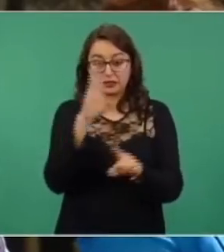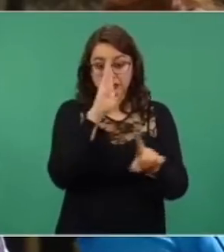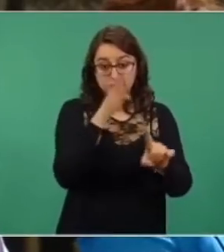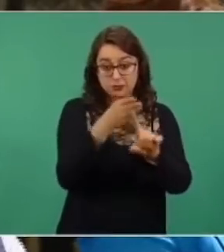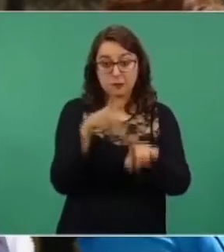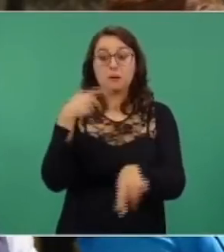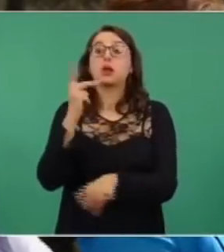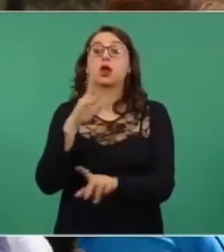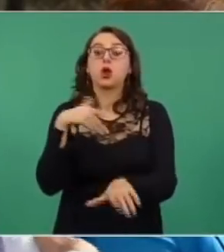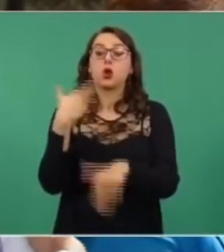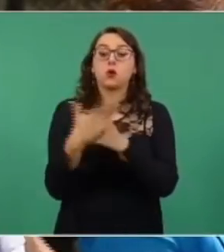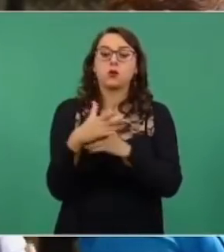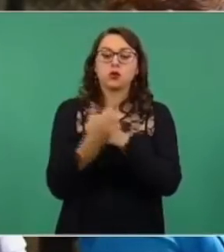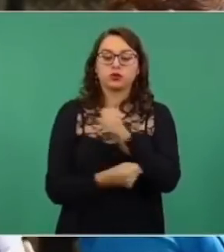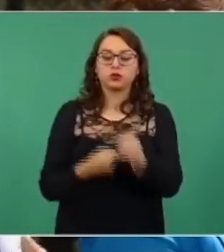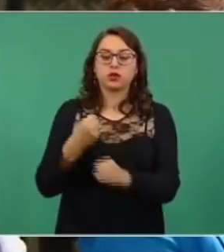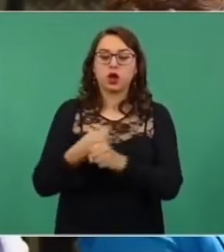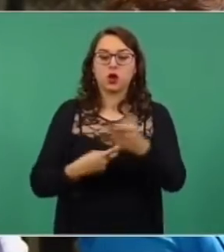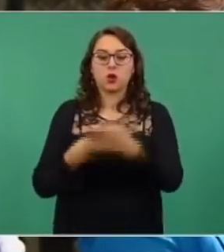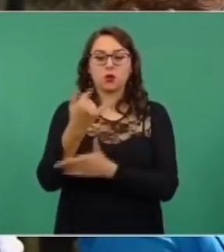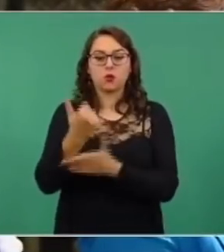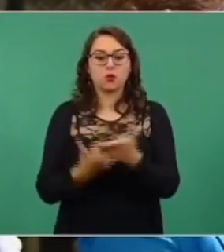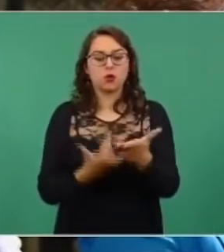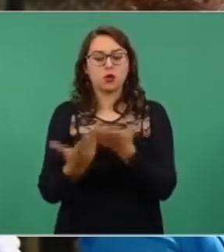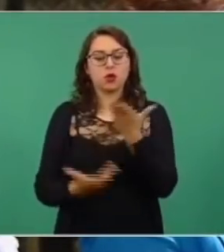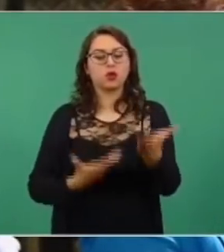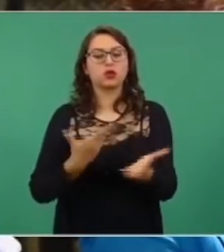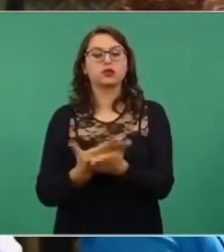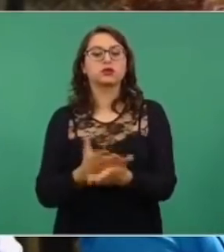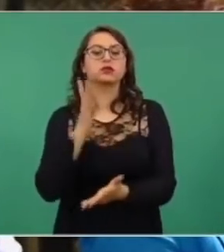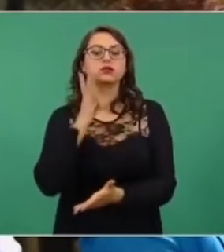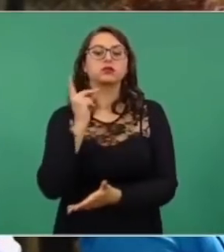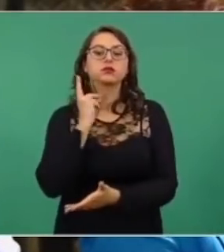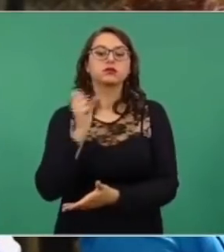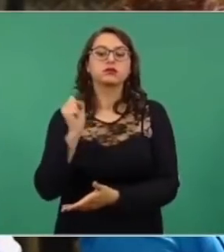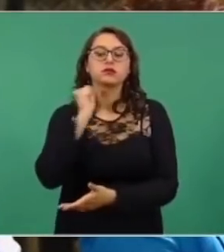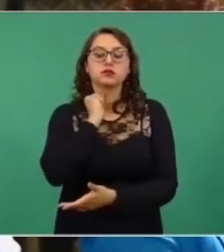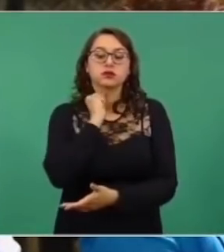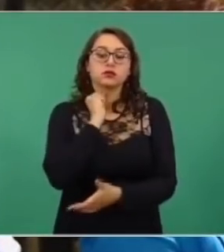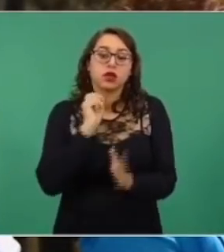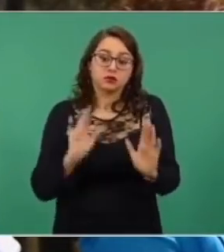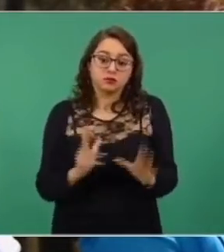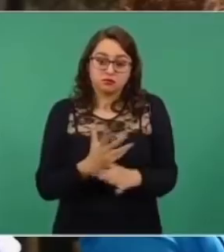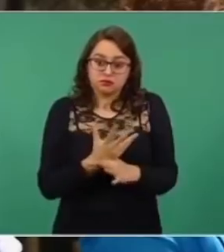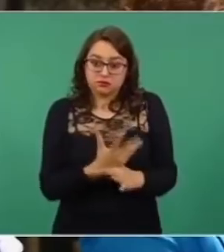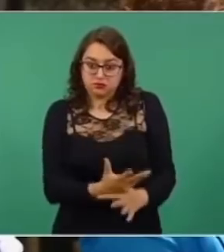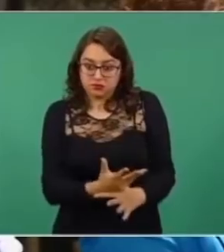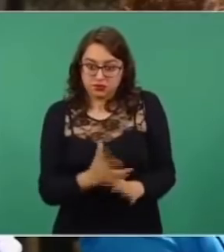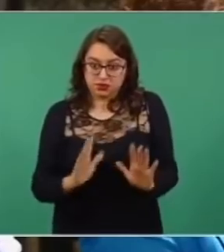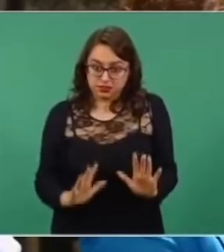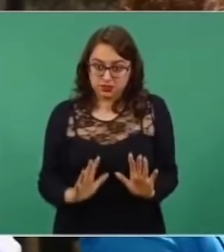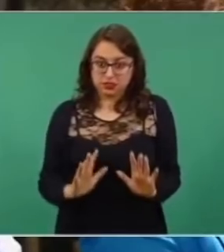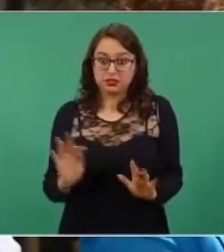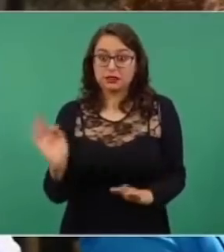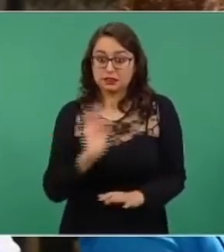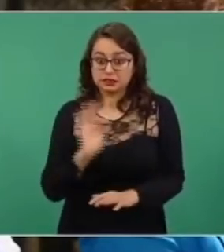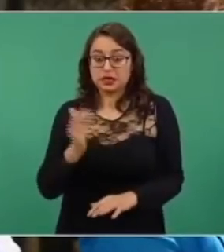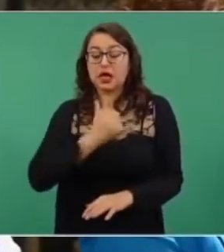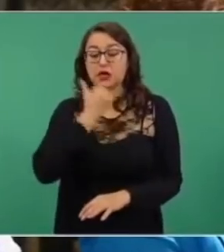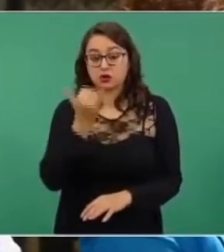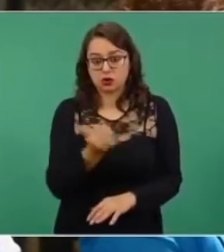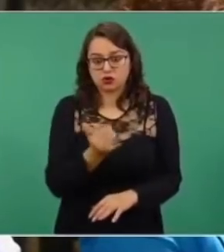el próximo año, de acuerdo al proyecto presentado al Congreso, estos datos son los que he encontrado. Y si están mal, bueno,